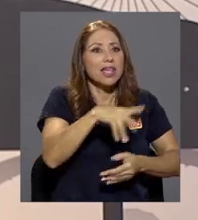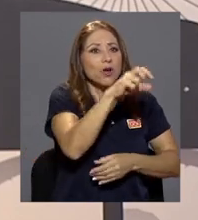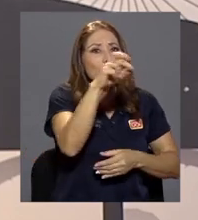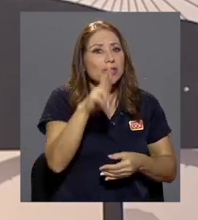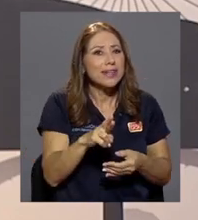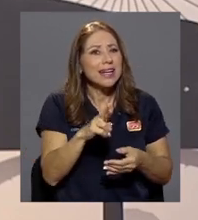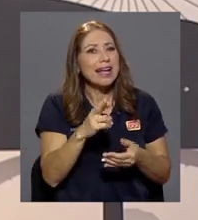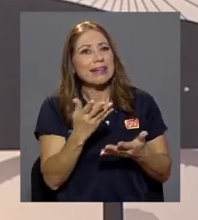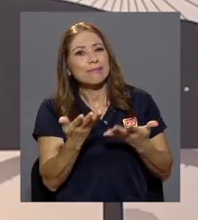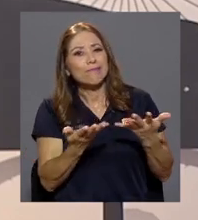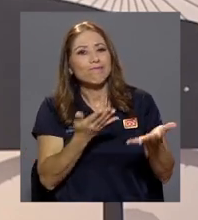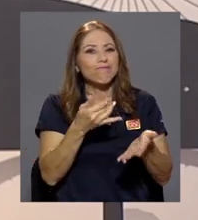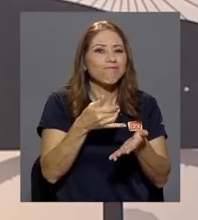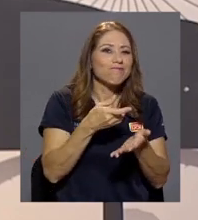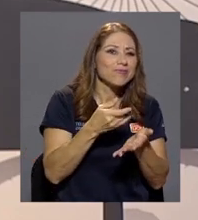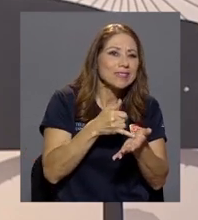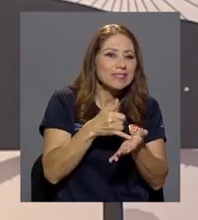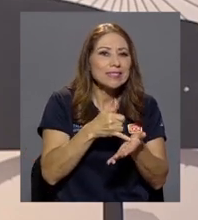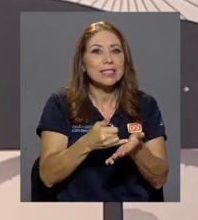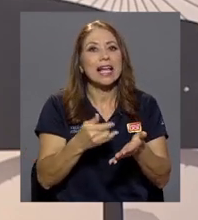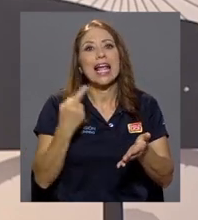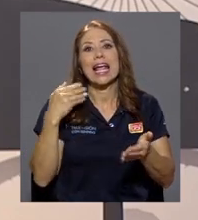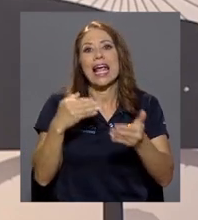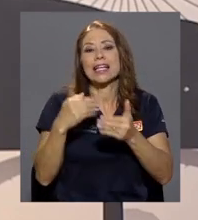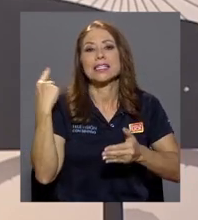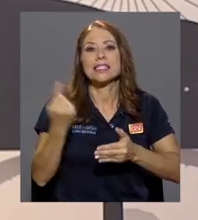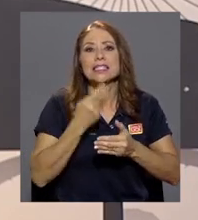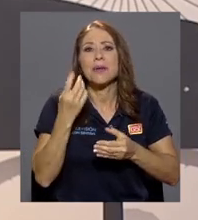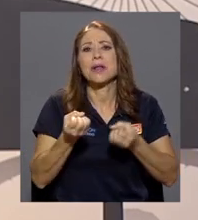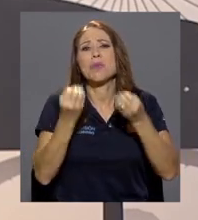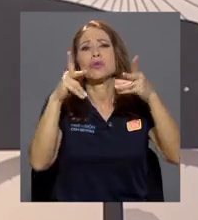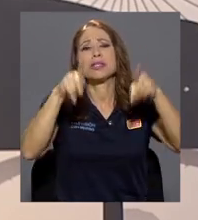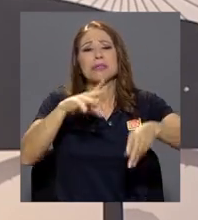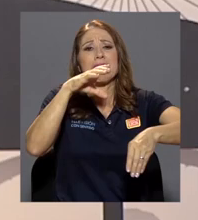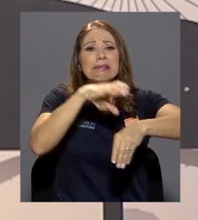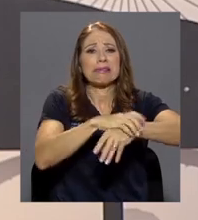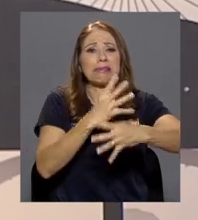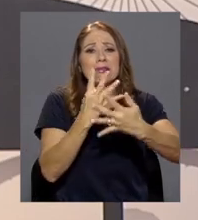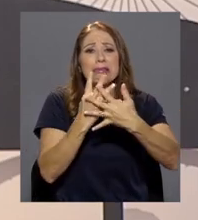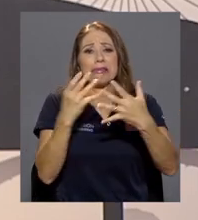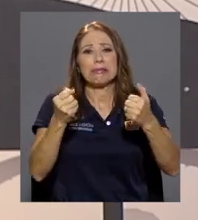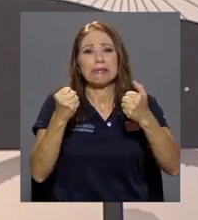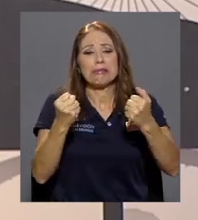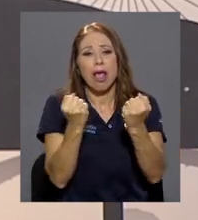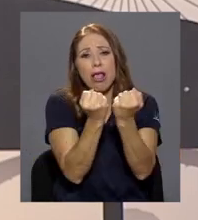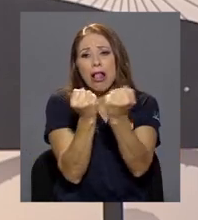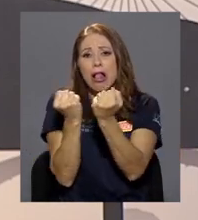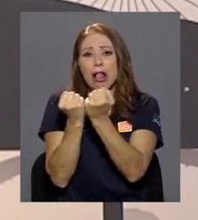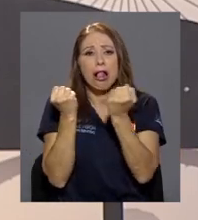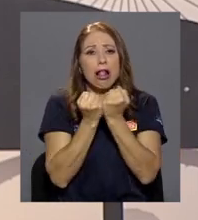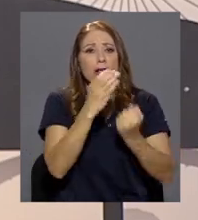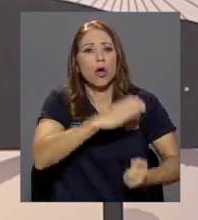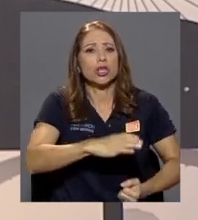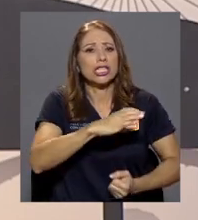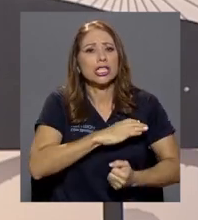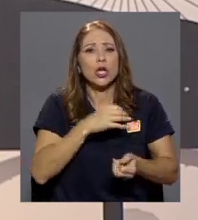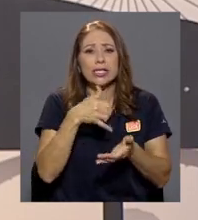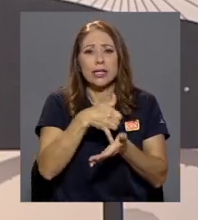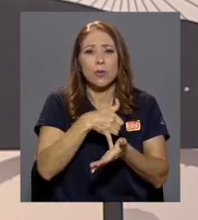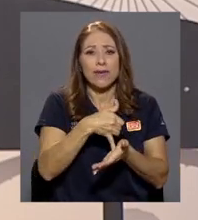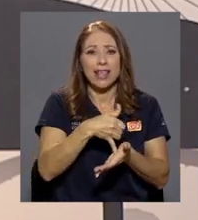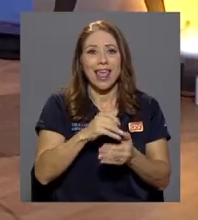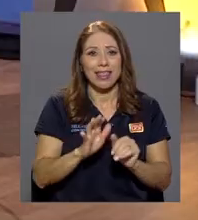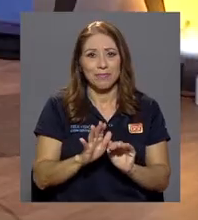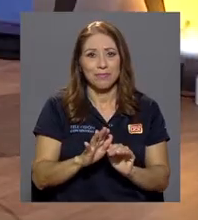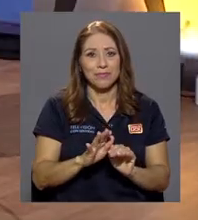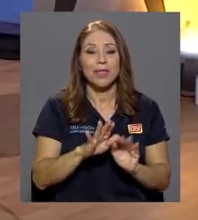donde casi siempre tenemos hacinamiento y condiciones de vulnerabilidad para quienes en este caso son los presos y la y